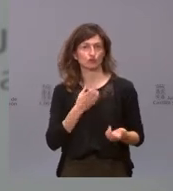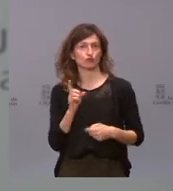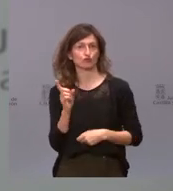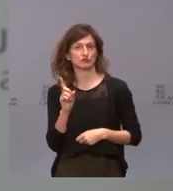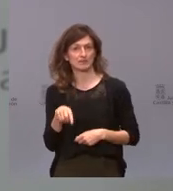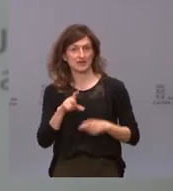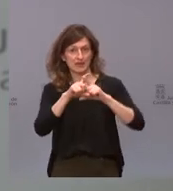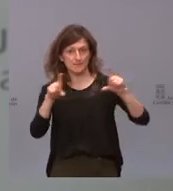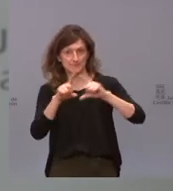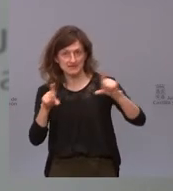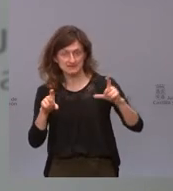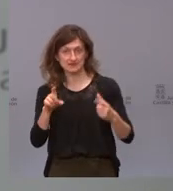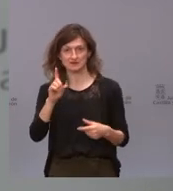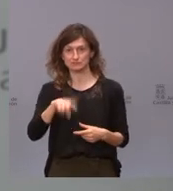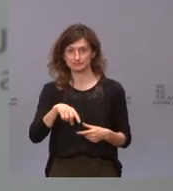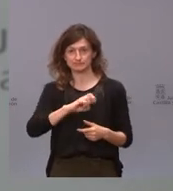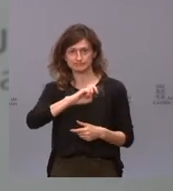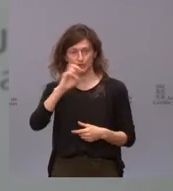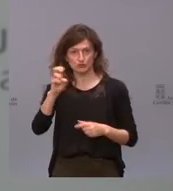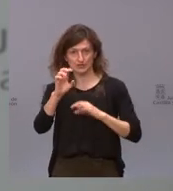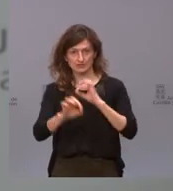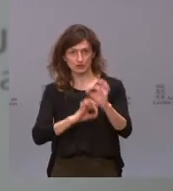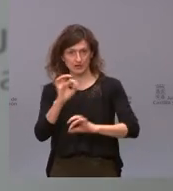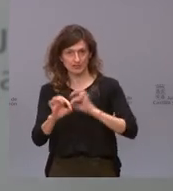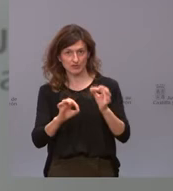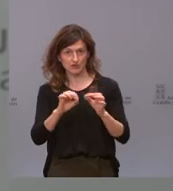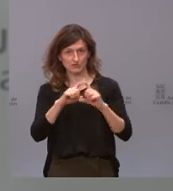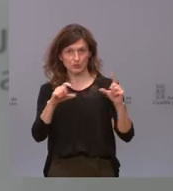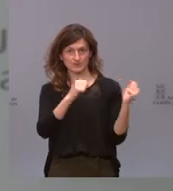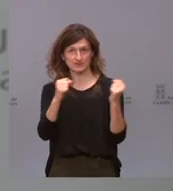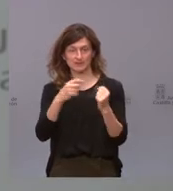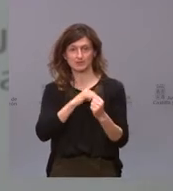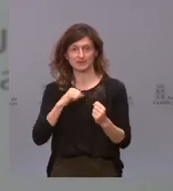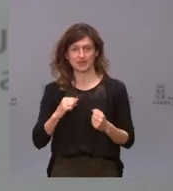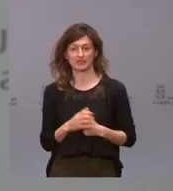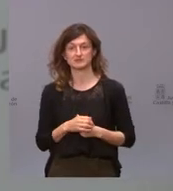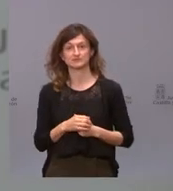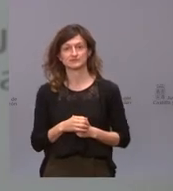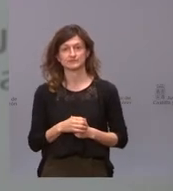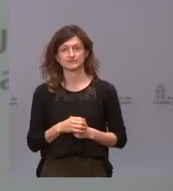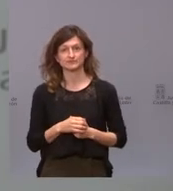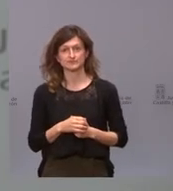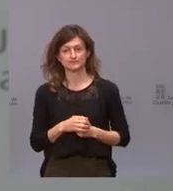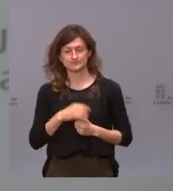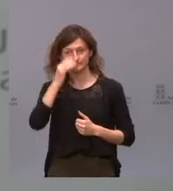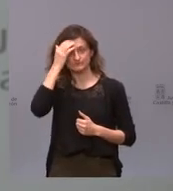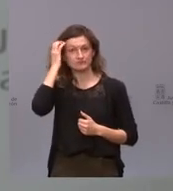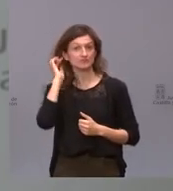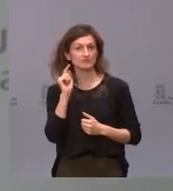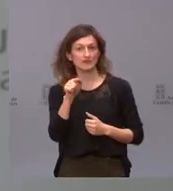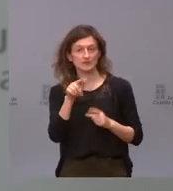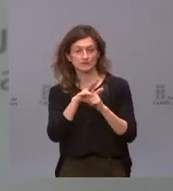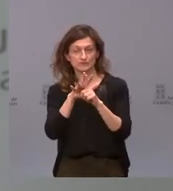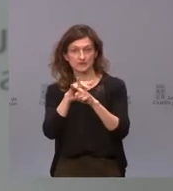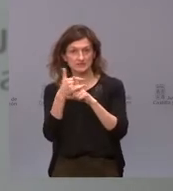empresas y de otras organizaciones o entidades privadas yo creo que esta es la situación que